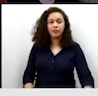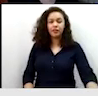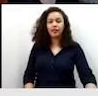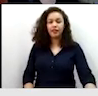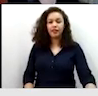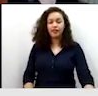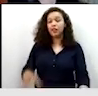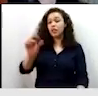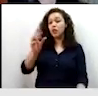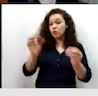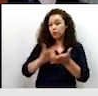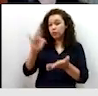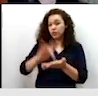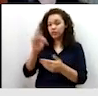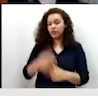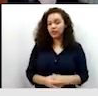No, muchas gracias.